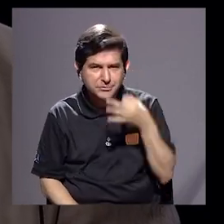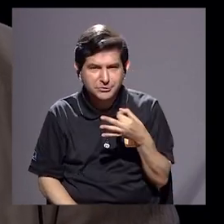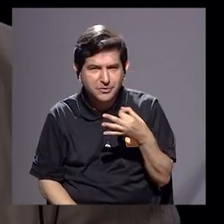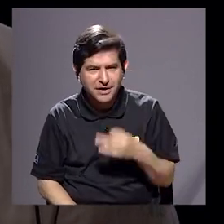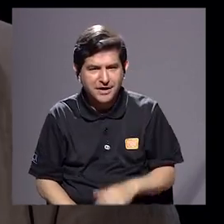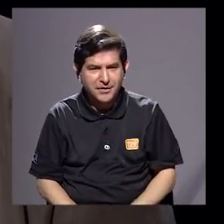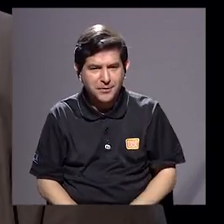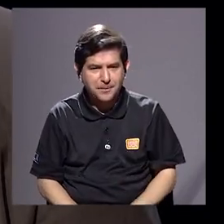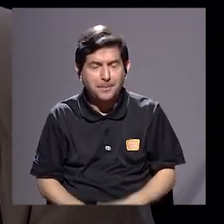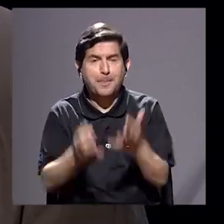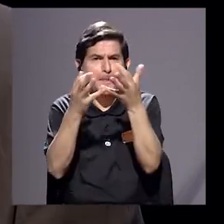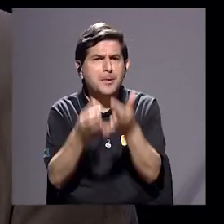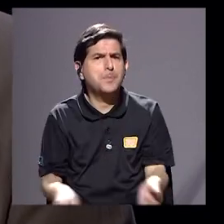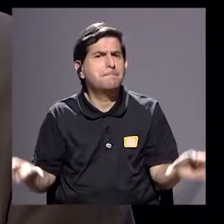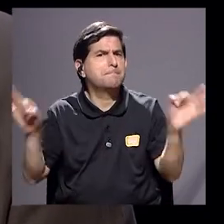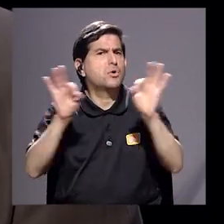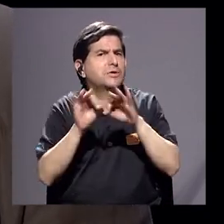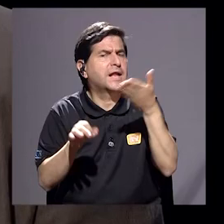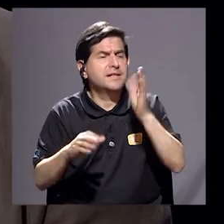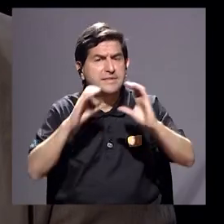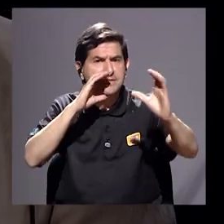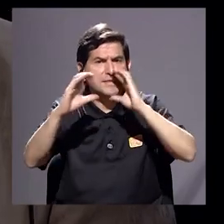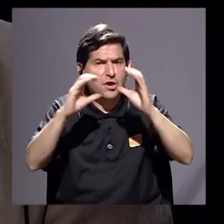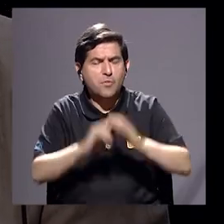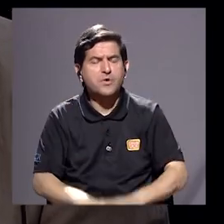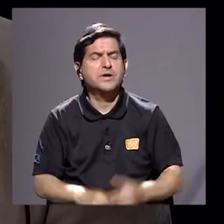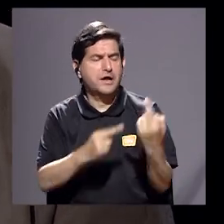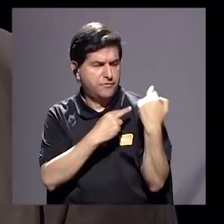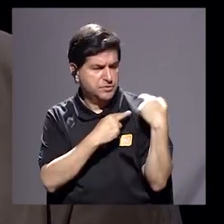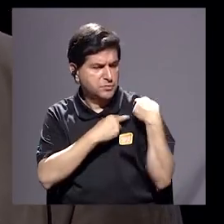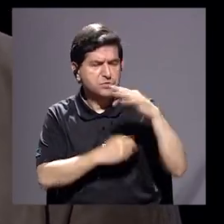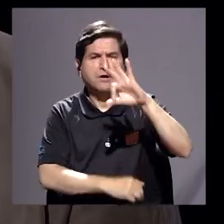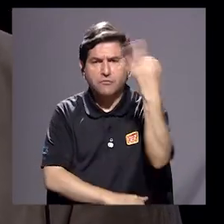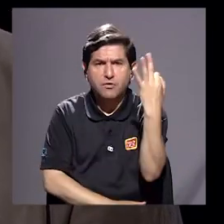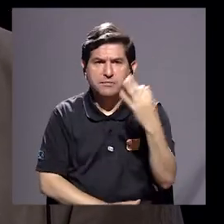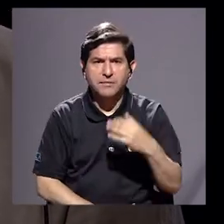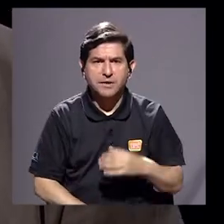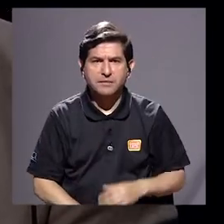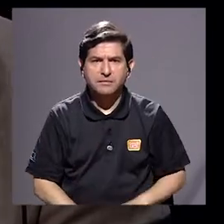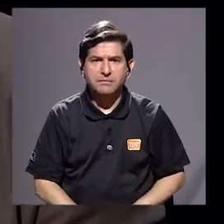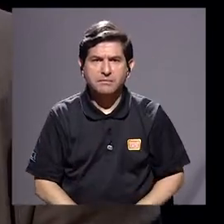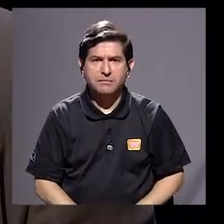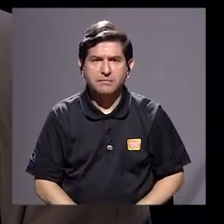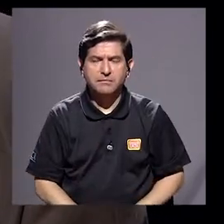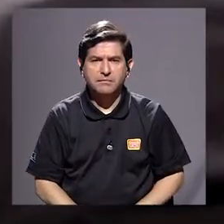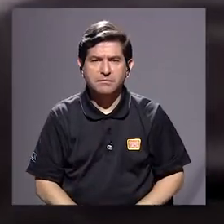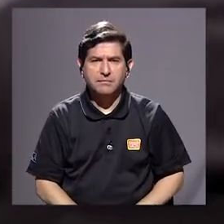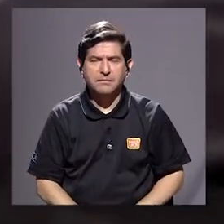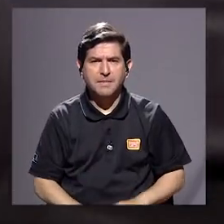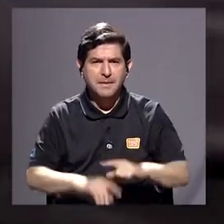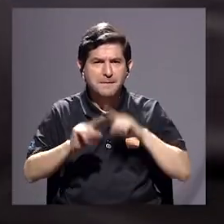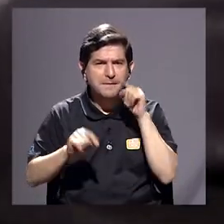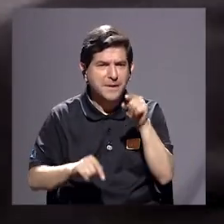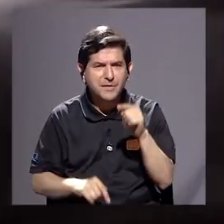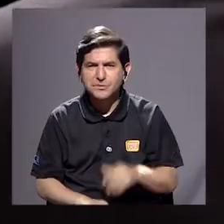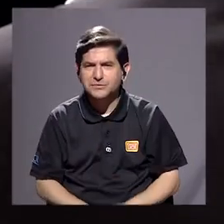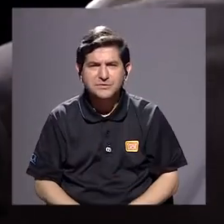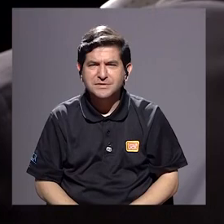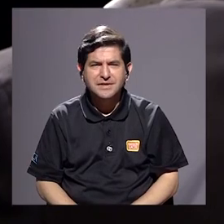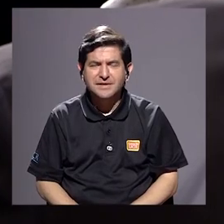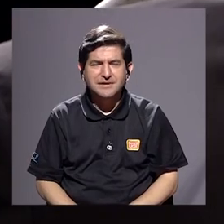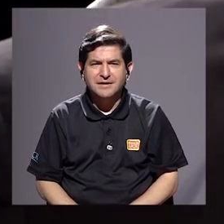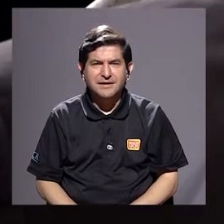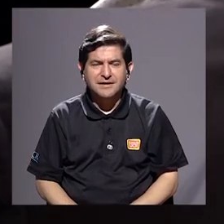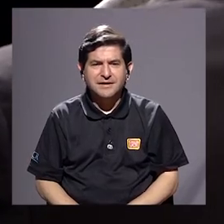vamos a ver lo importante aquí es que la comunicación se haga con responsabilidad el voto no tiene